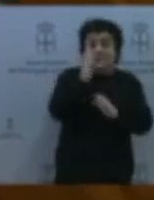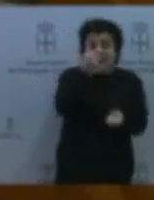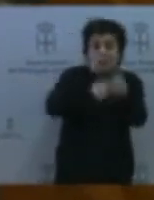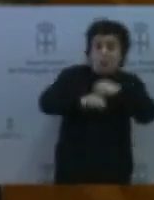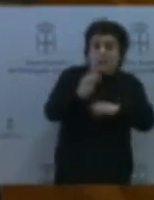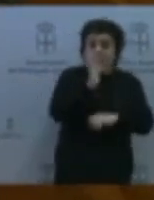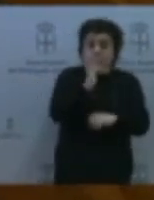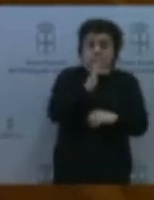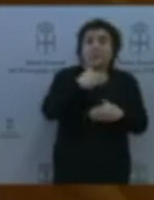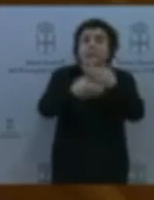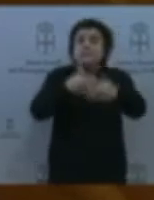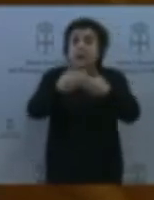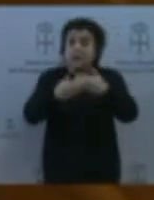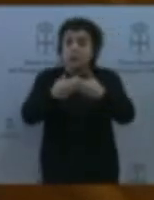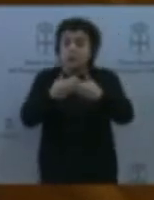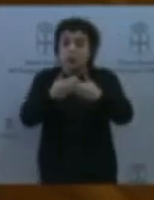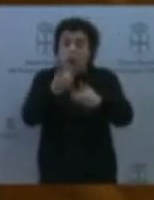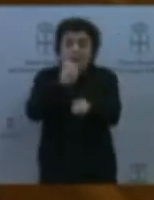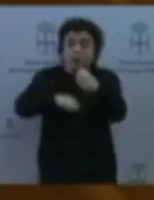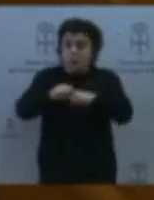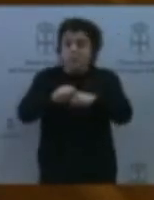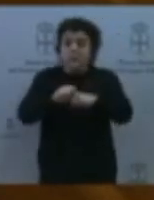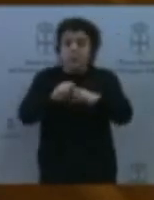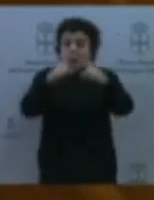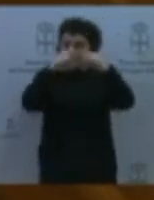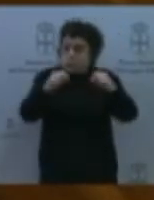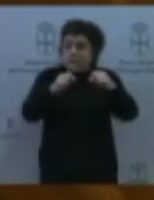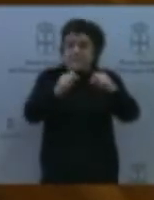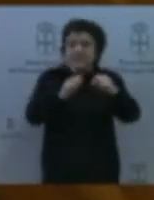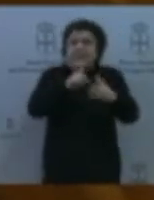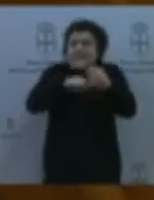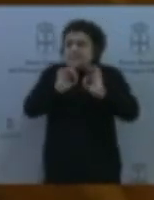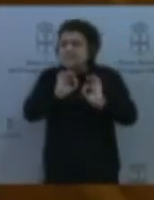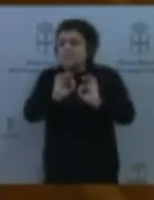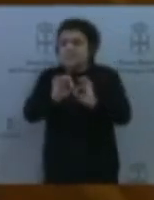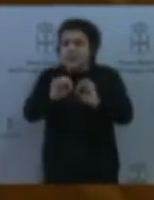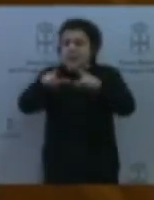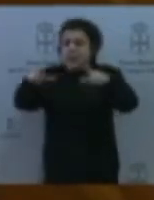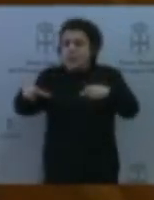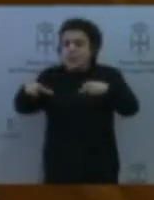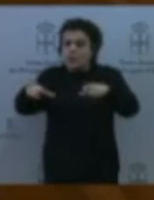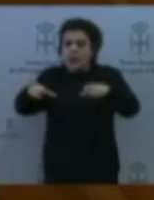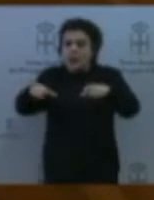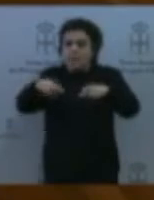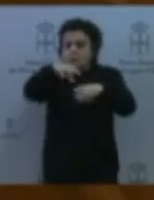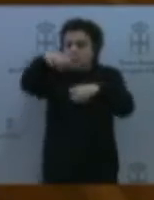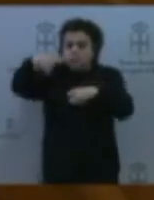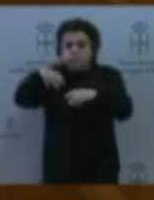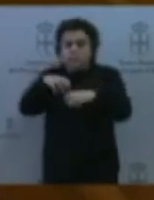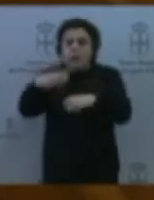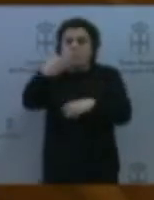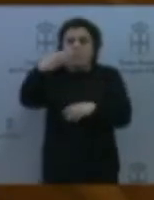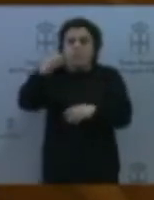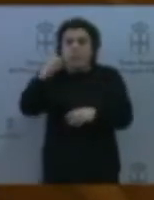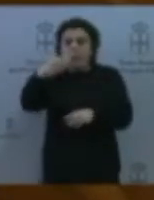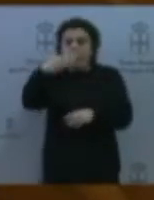propio polígono de Bobes, que hasta no hace mucho, recuerden, era conocido por ser nada más y nada menos que una maravillosa